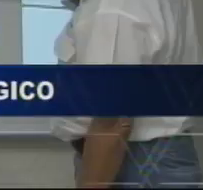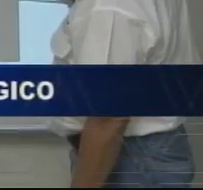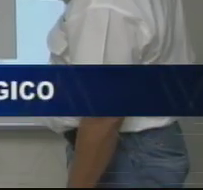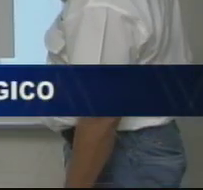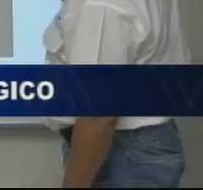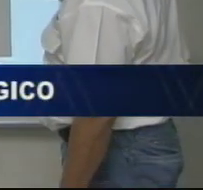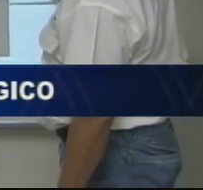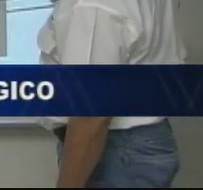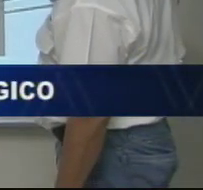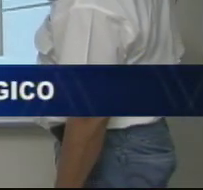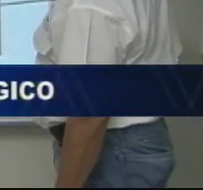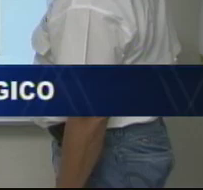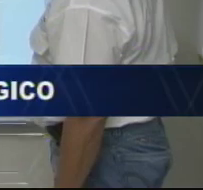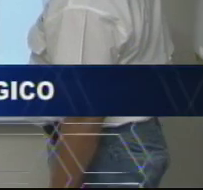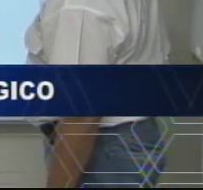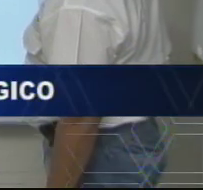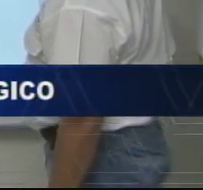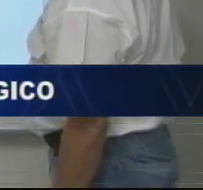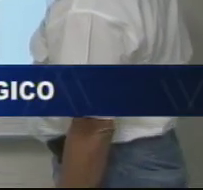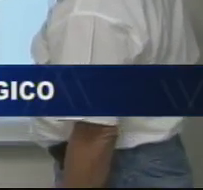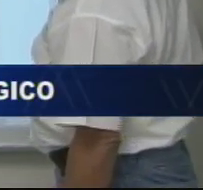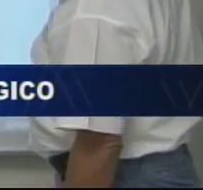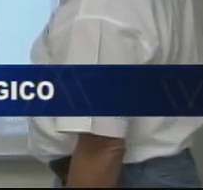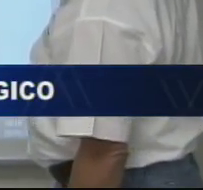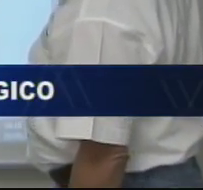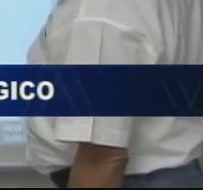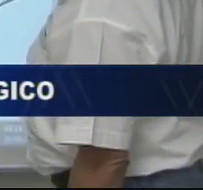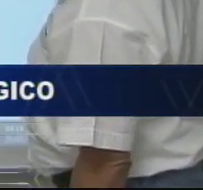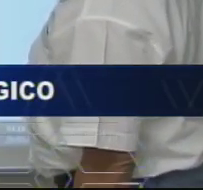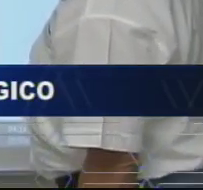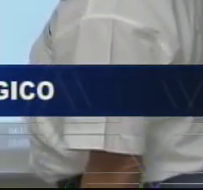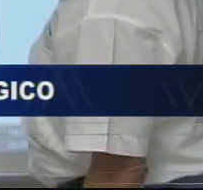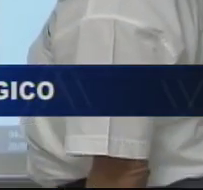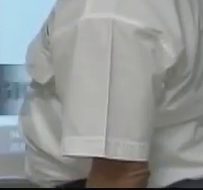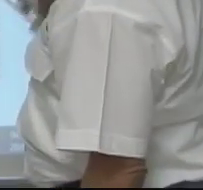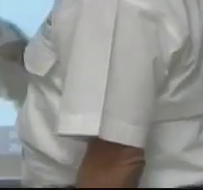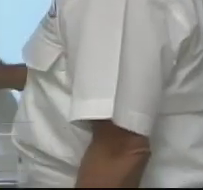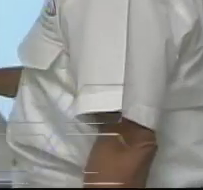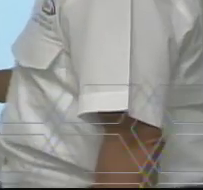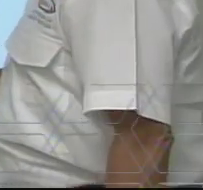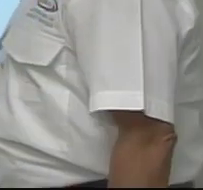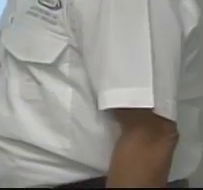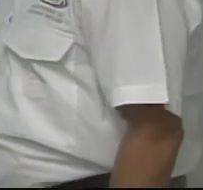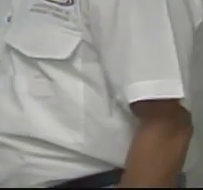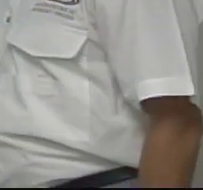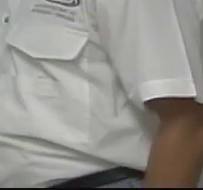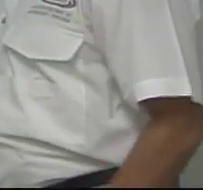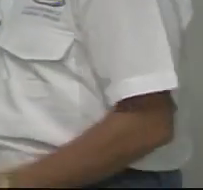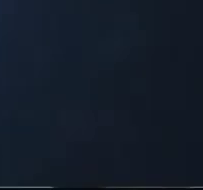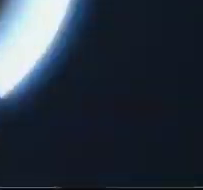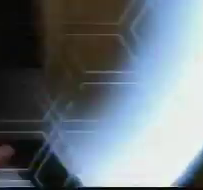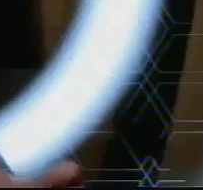Fenómeno inusual. Formación de huracán Alex genera alarma en el centro de las Islas Azores.